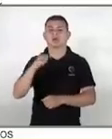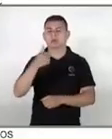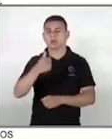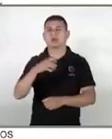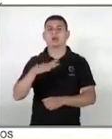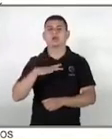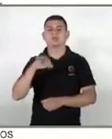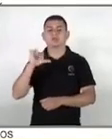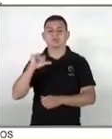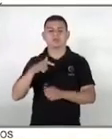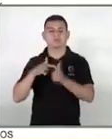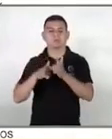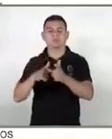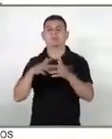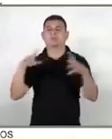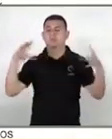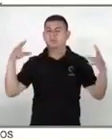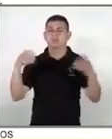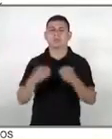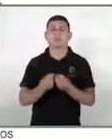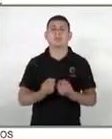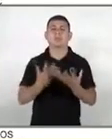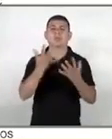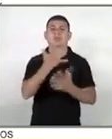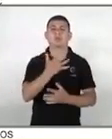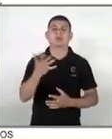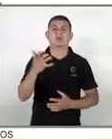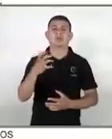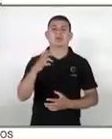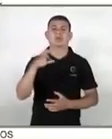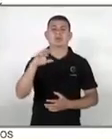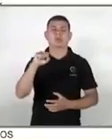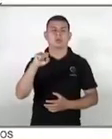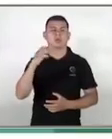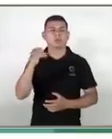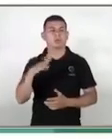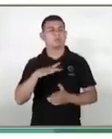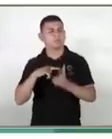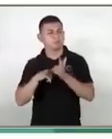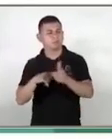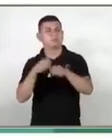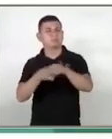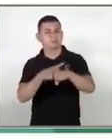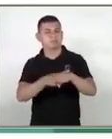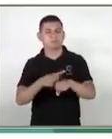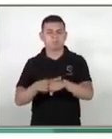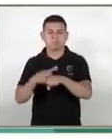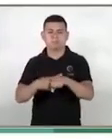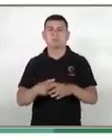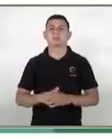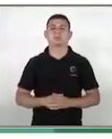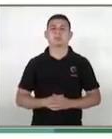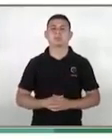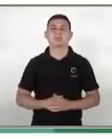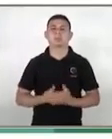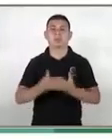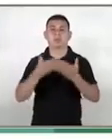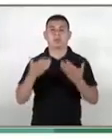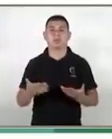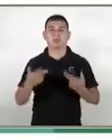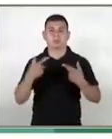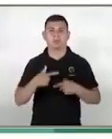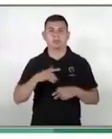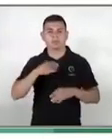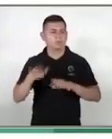casos activos, dando un total de 569. En lo concerniente a las defunciones,